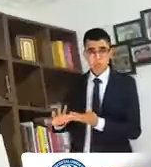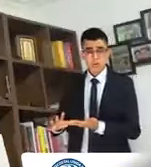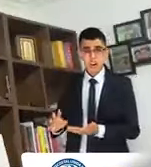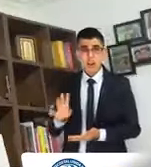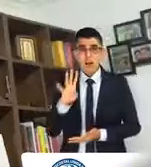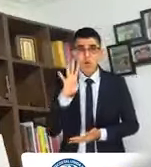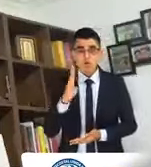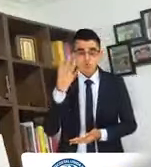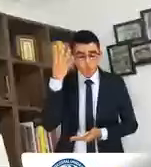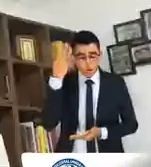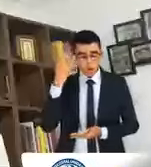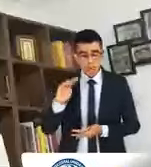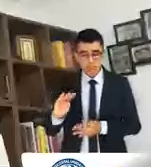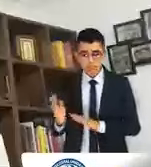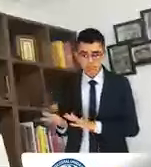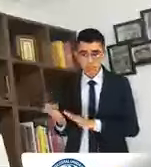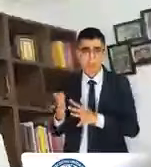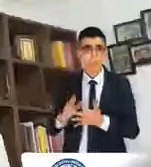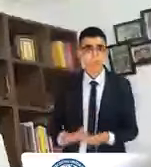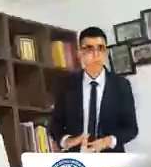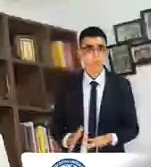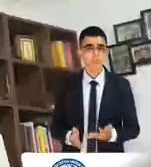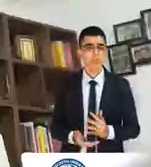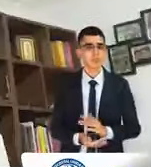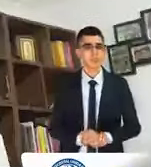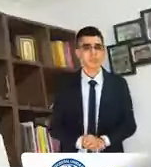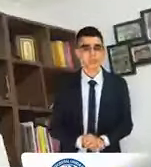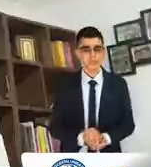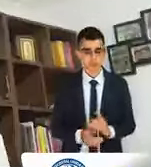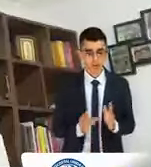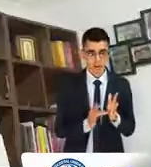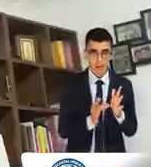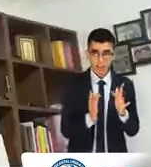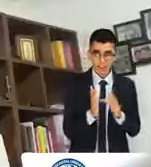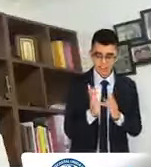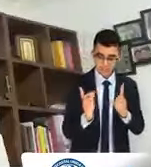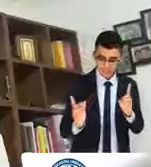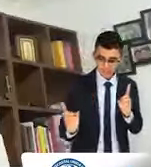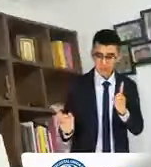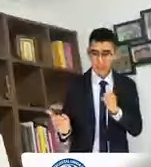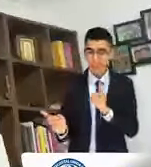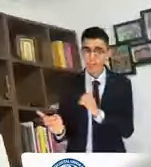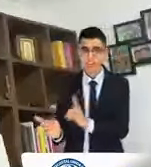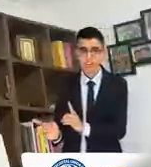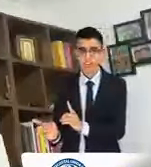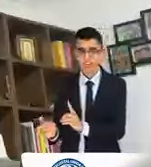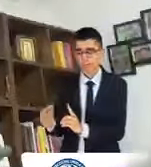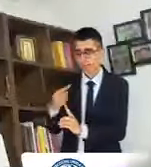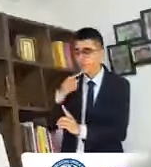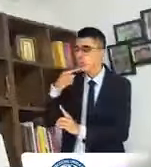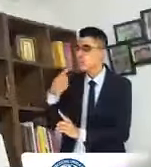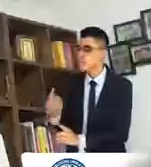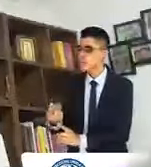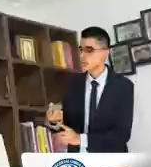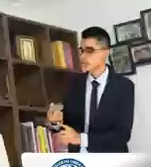Y allá llegó y dice la Biblia que dijo: Lázaro, ven fuera.